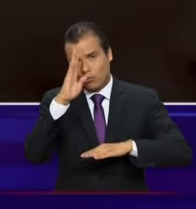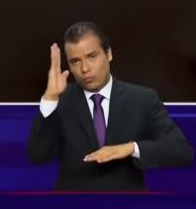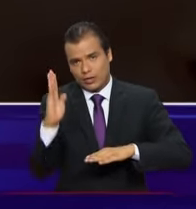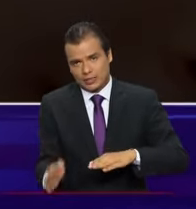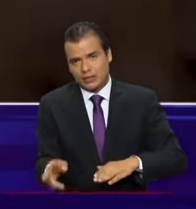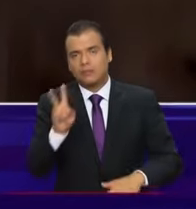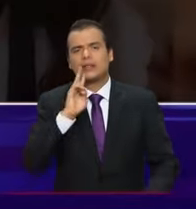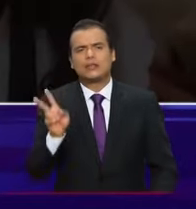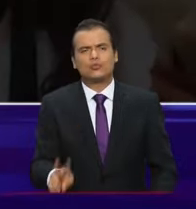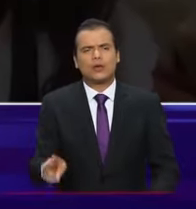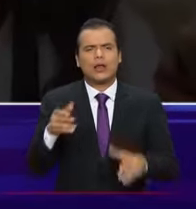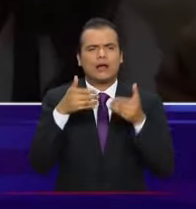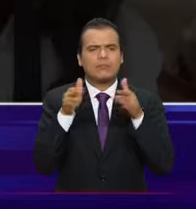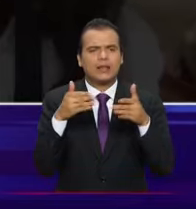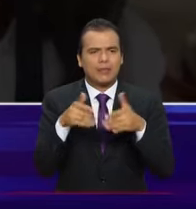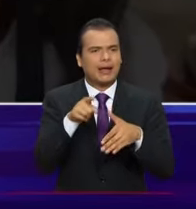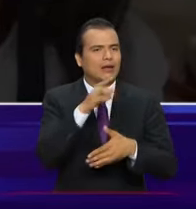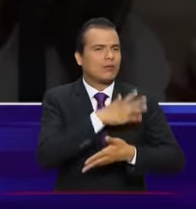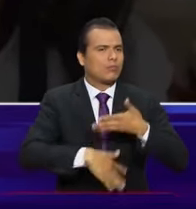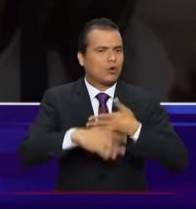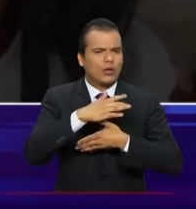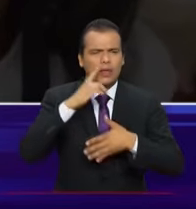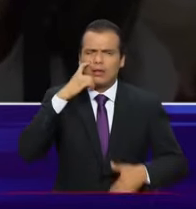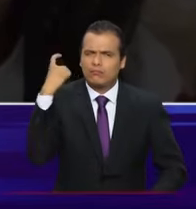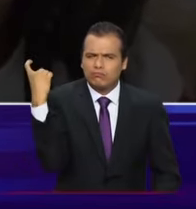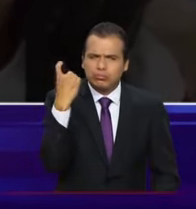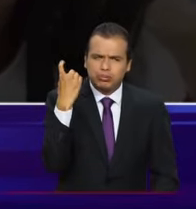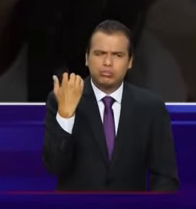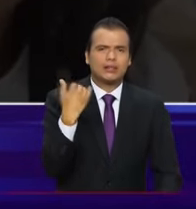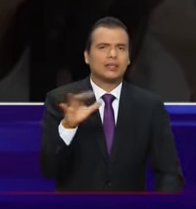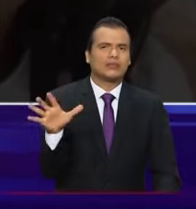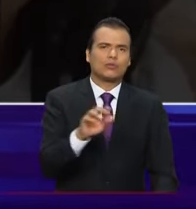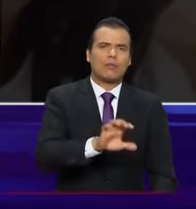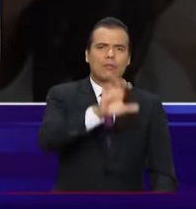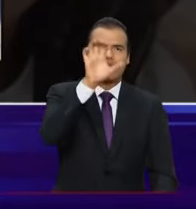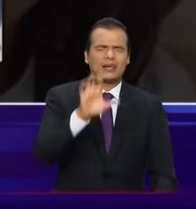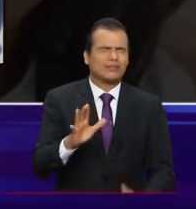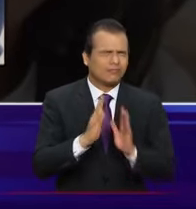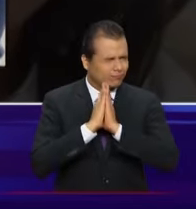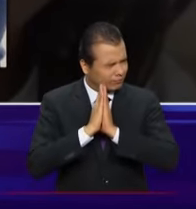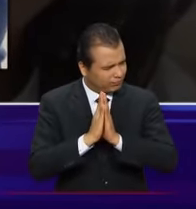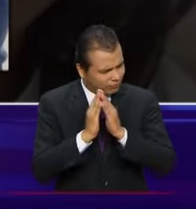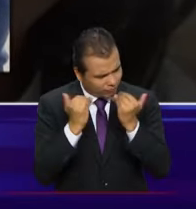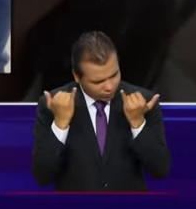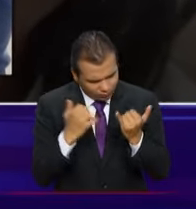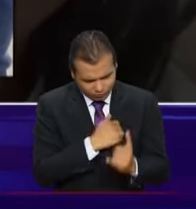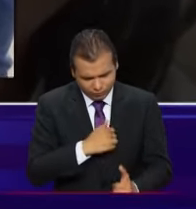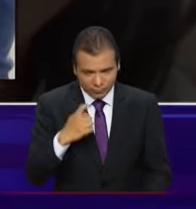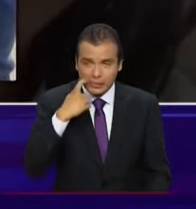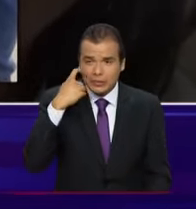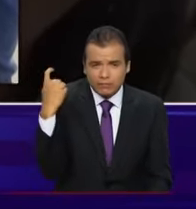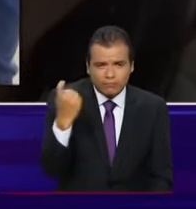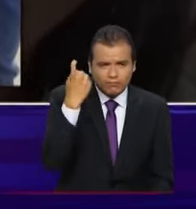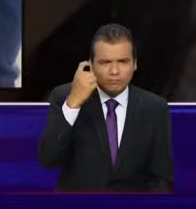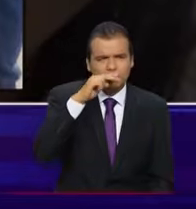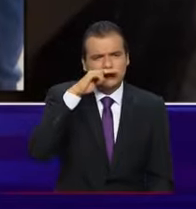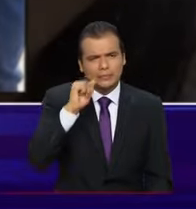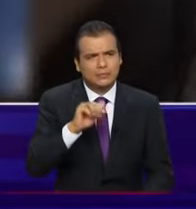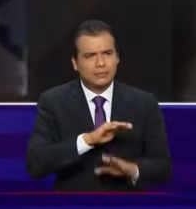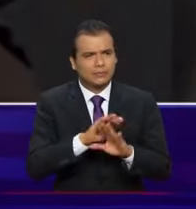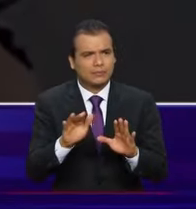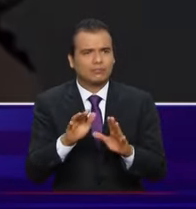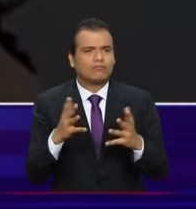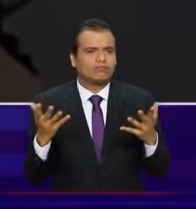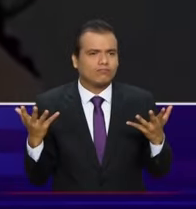Panamá, por lo que se hace urgente el llamado a la comunidad internacional para que amplíen el radio de búsqueda y emitan sus